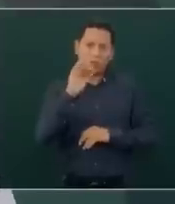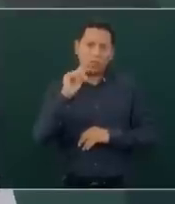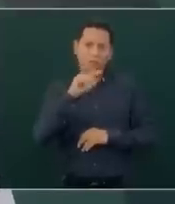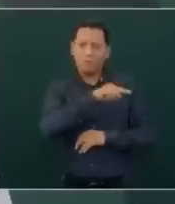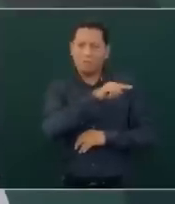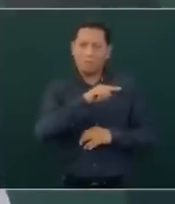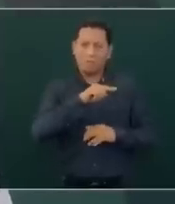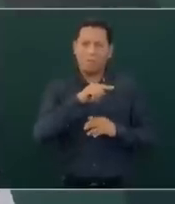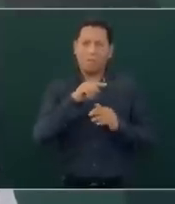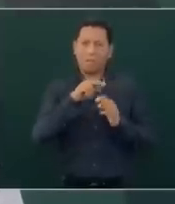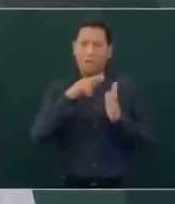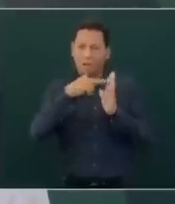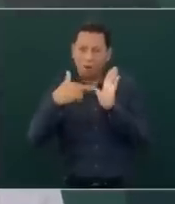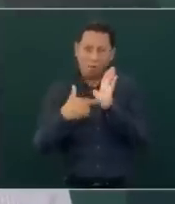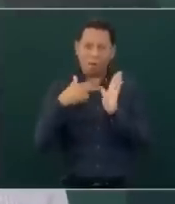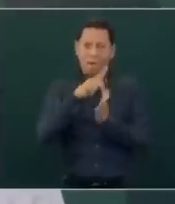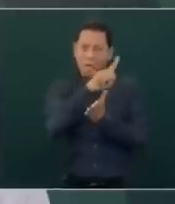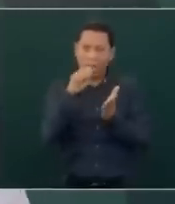reformas